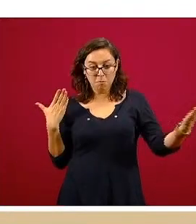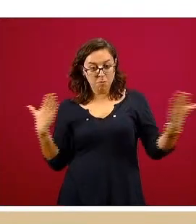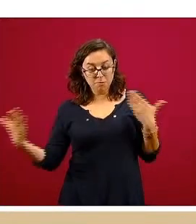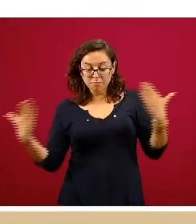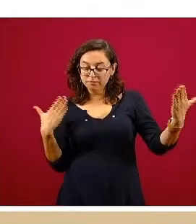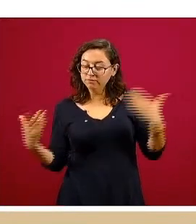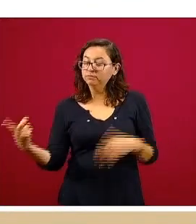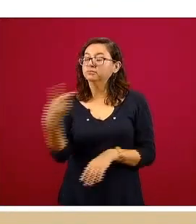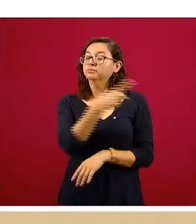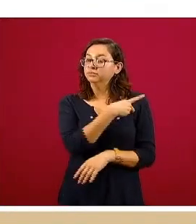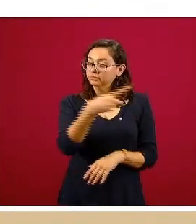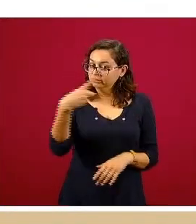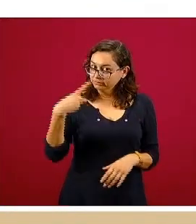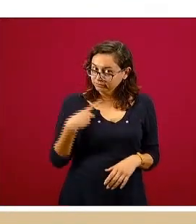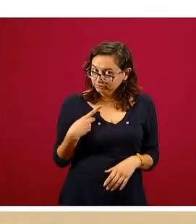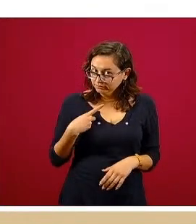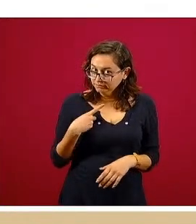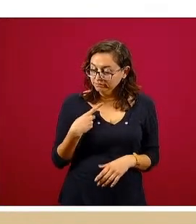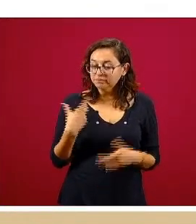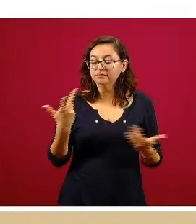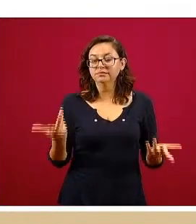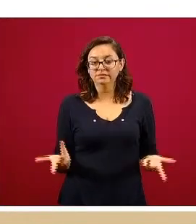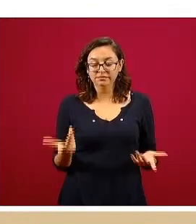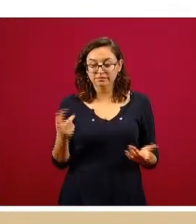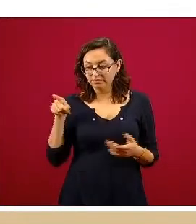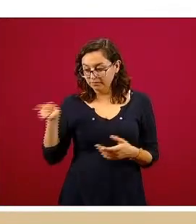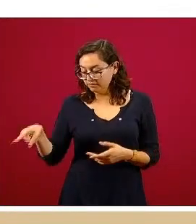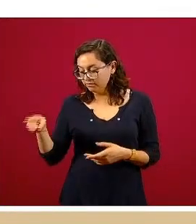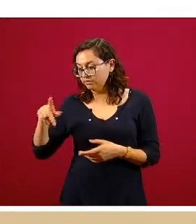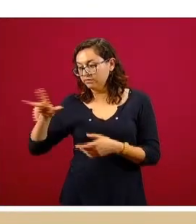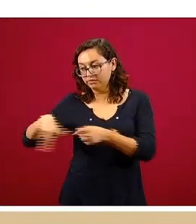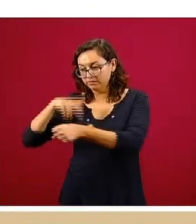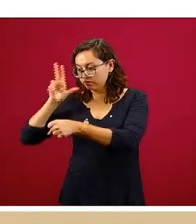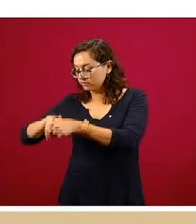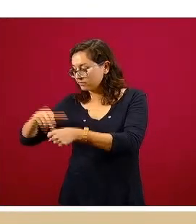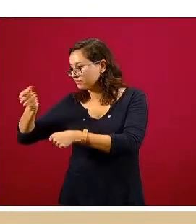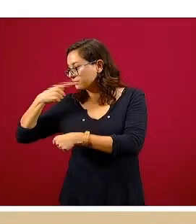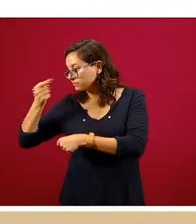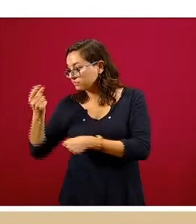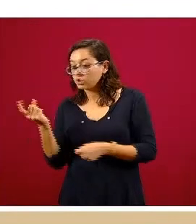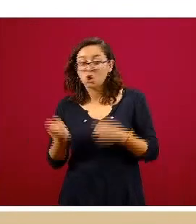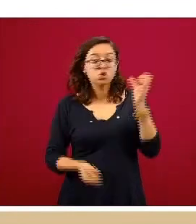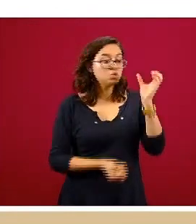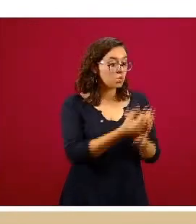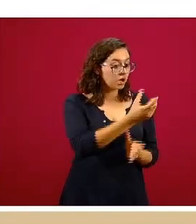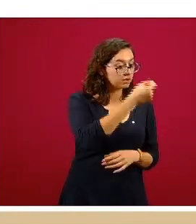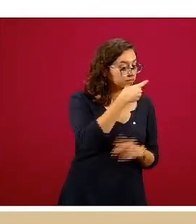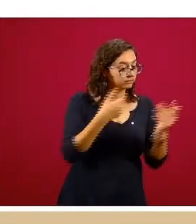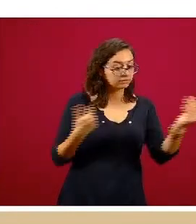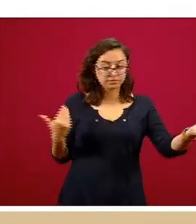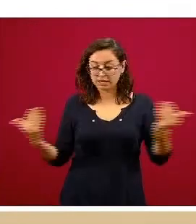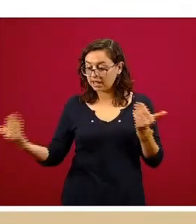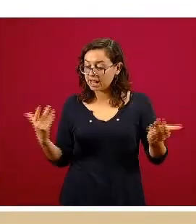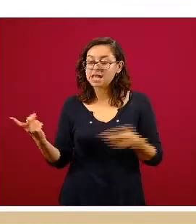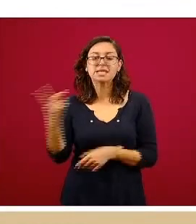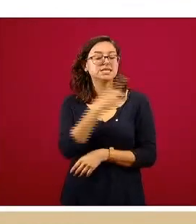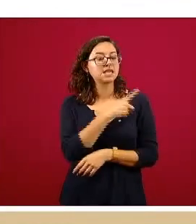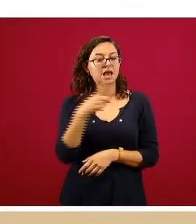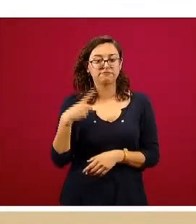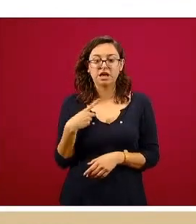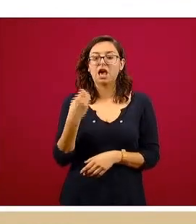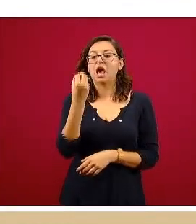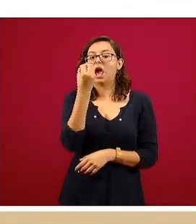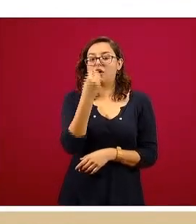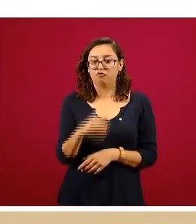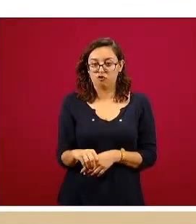aleatoria comparado contra el tratamiento estándar para la enfermedad grave de COVID-19, que hoy en día